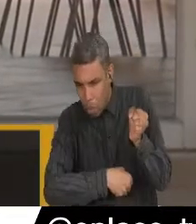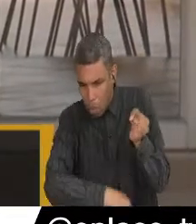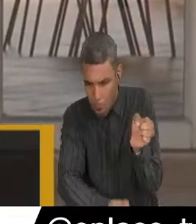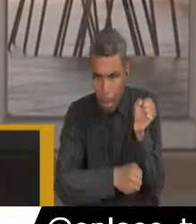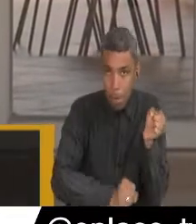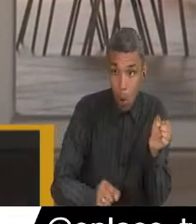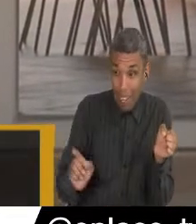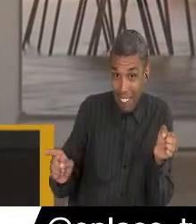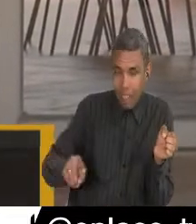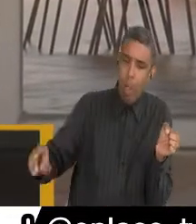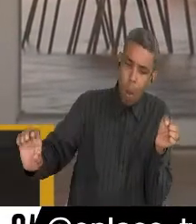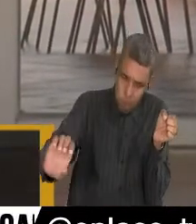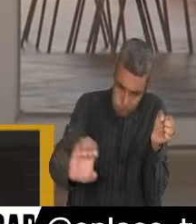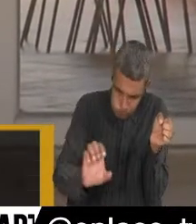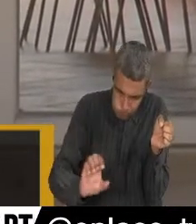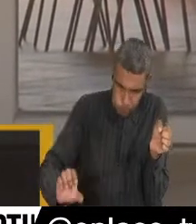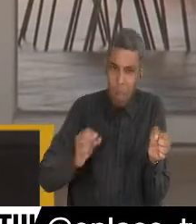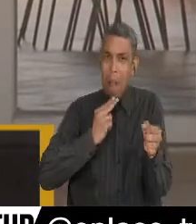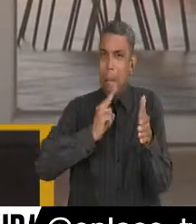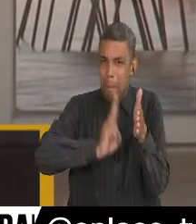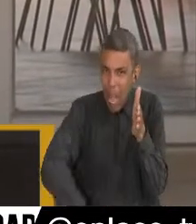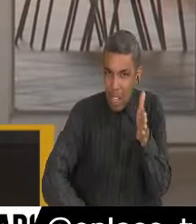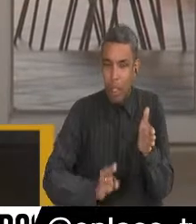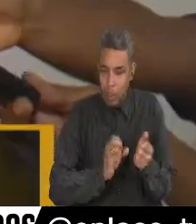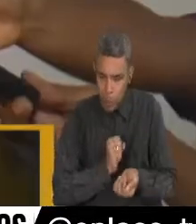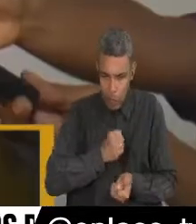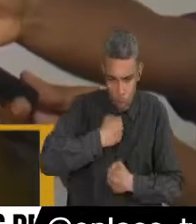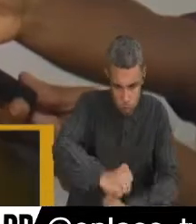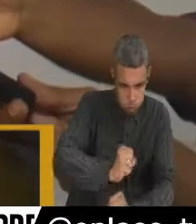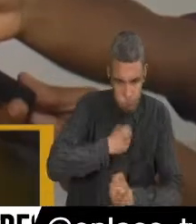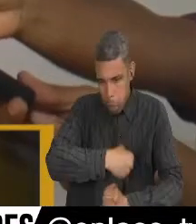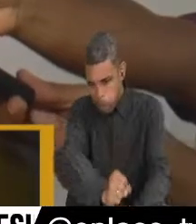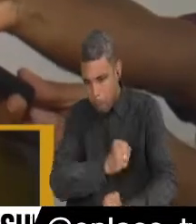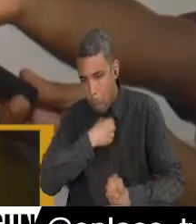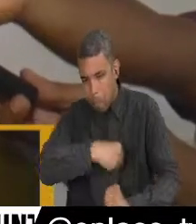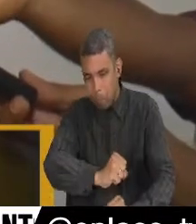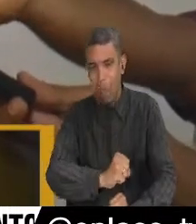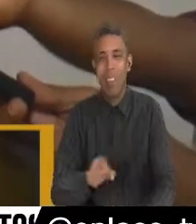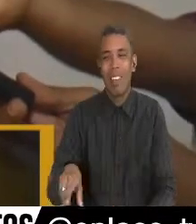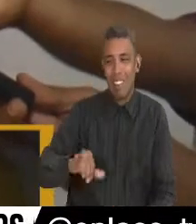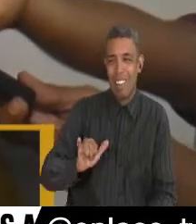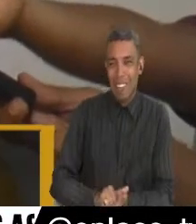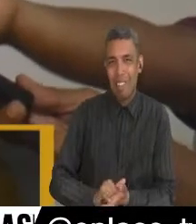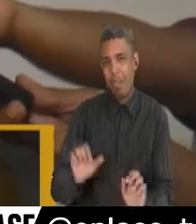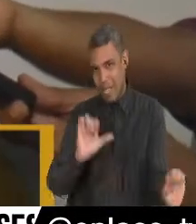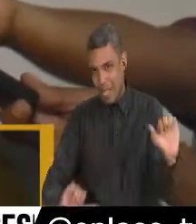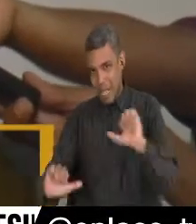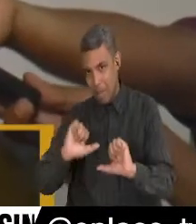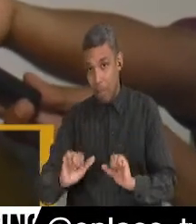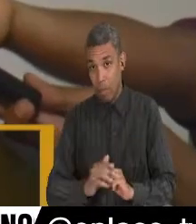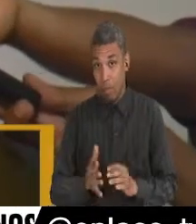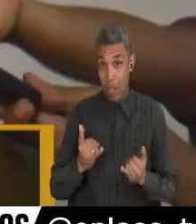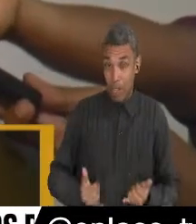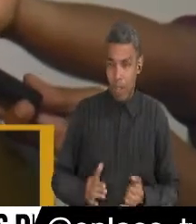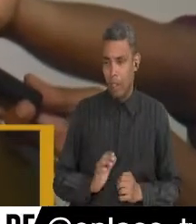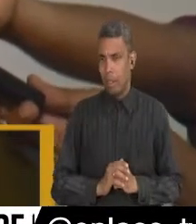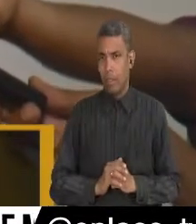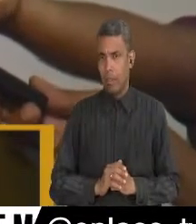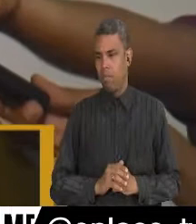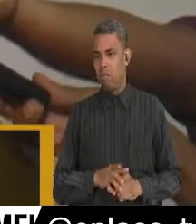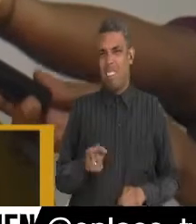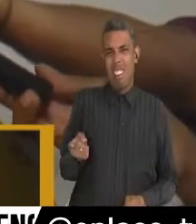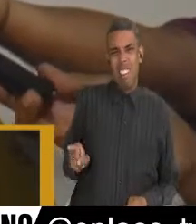con todas nuestras normas de seguridad, iniciamos procedimiento con equipo de material peligroso, que desconocíamos en ese